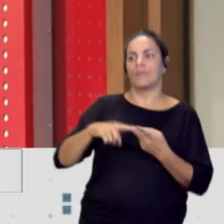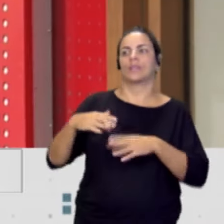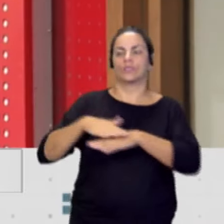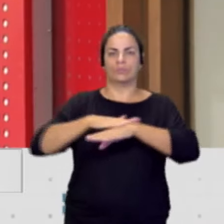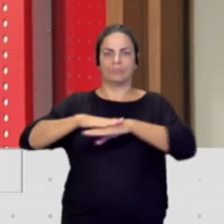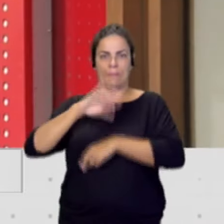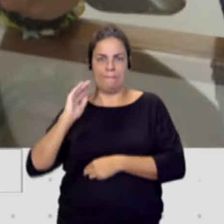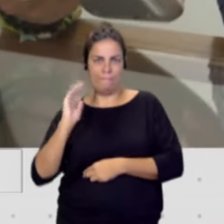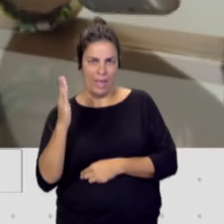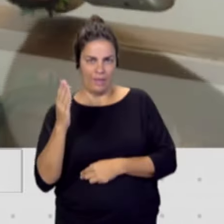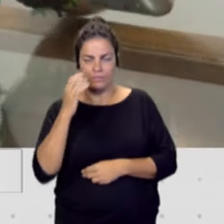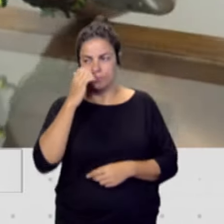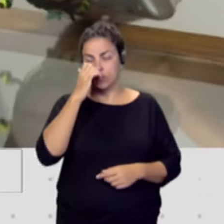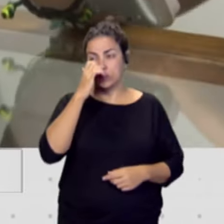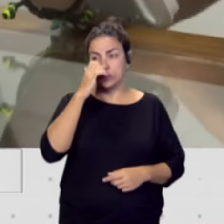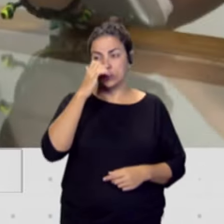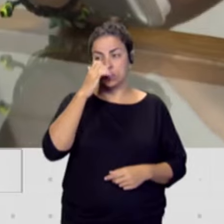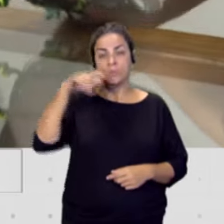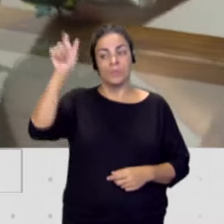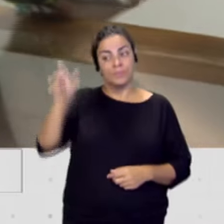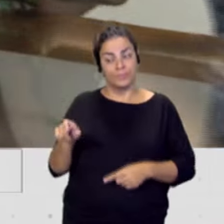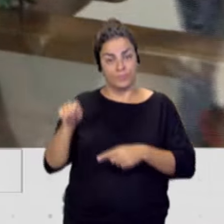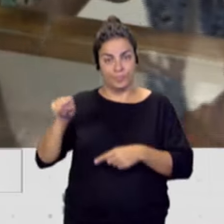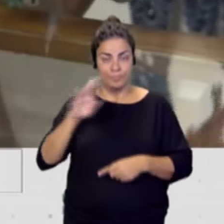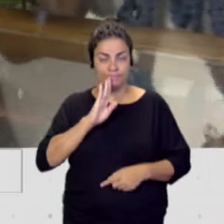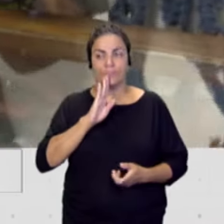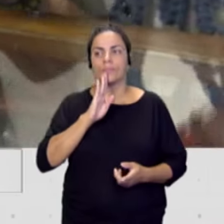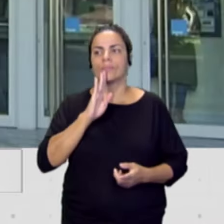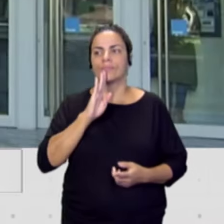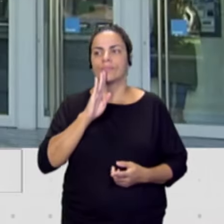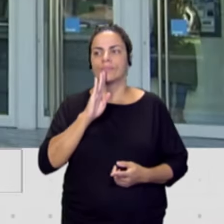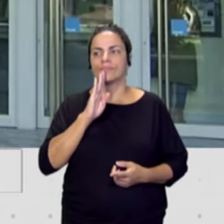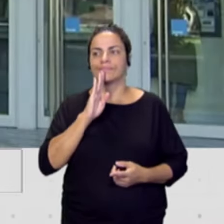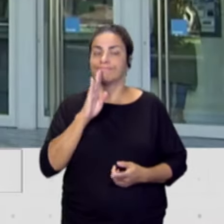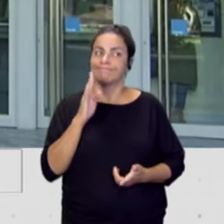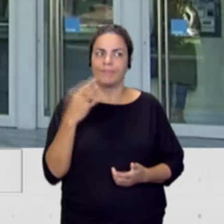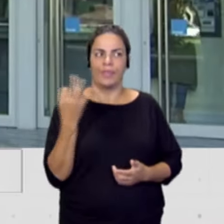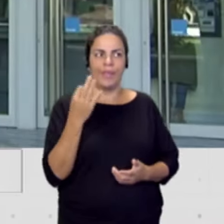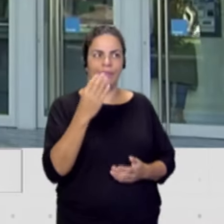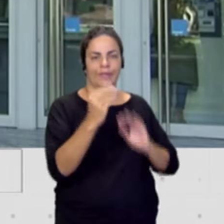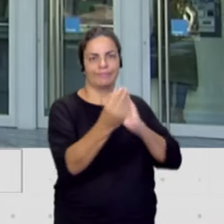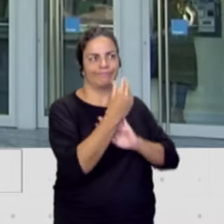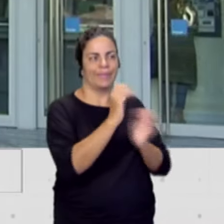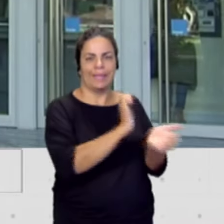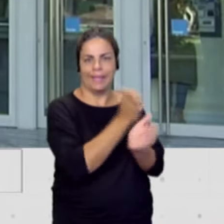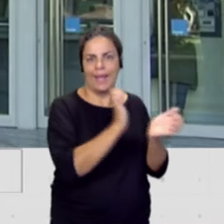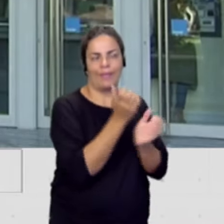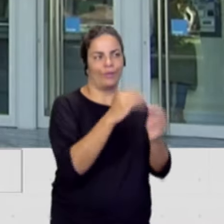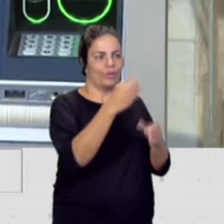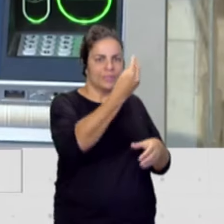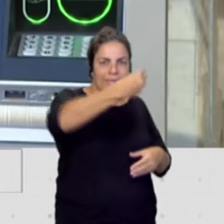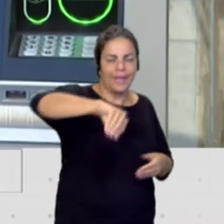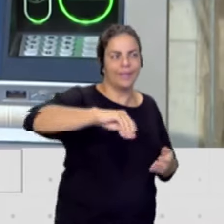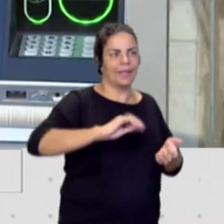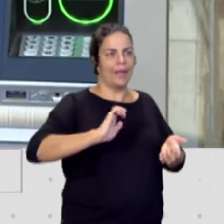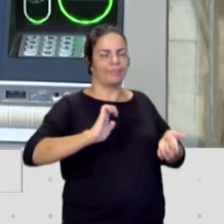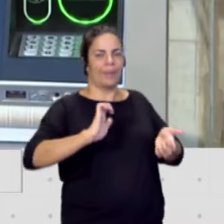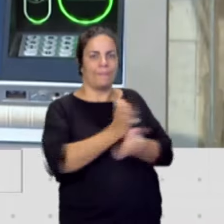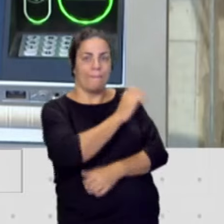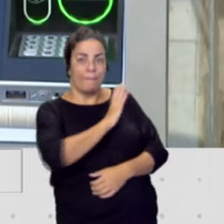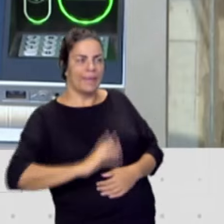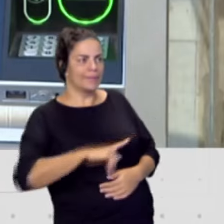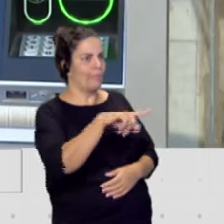gubernativo. Es una persona que ha tenido que hacer bastante uso de financiación externa, es decir, créditos, tarjetas, préstamos, para poder